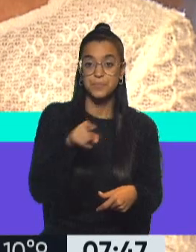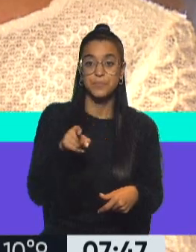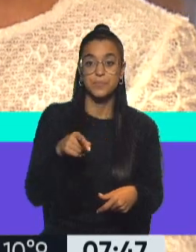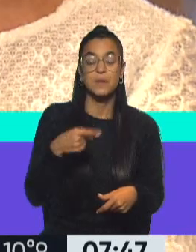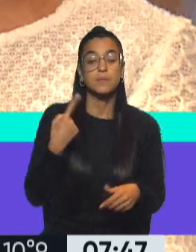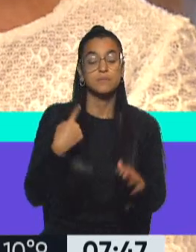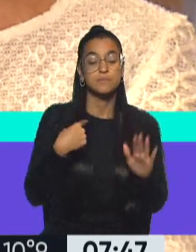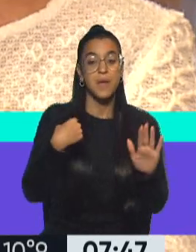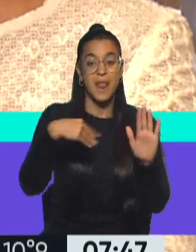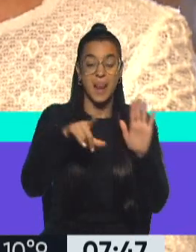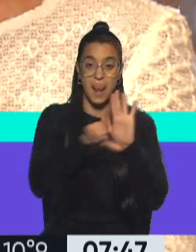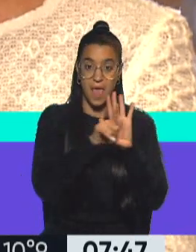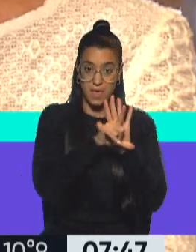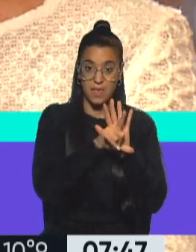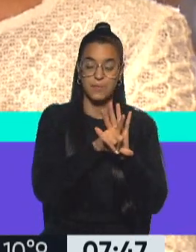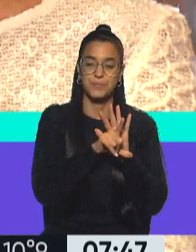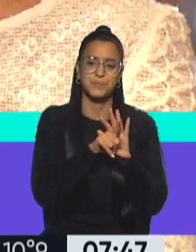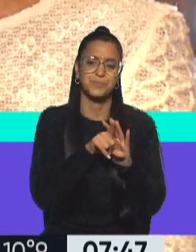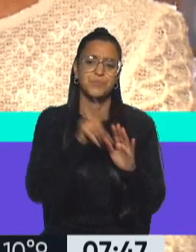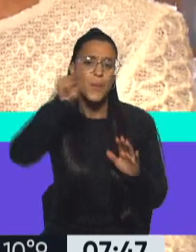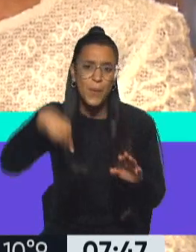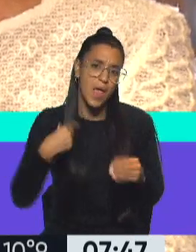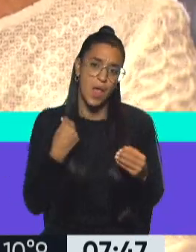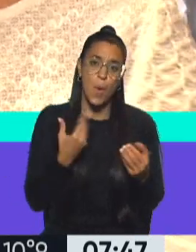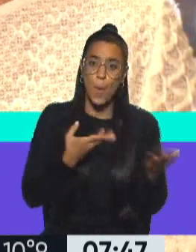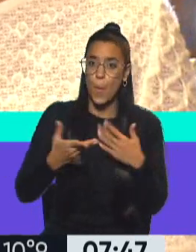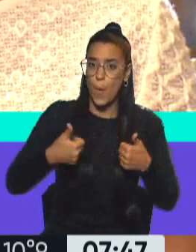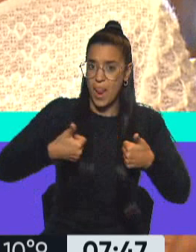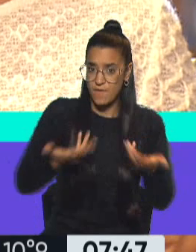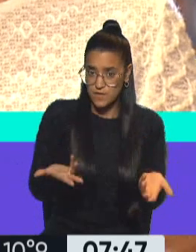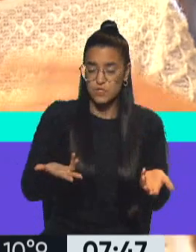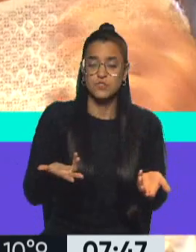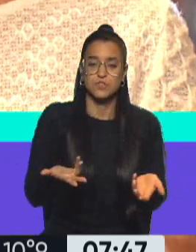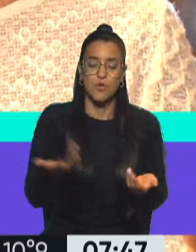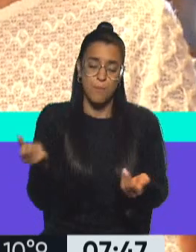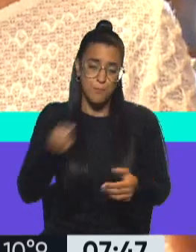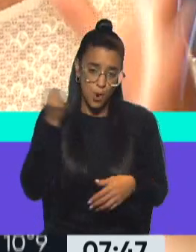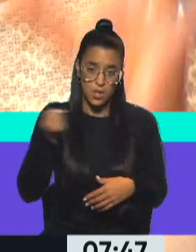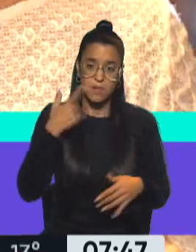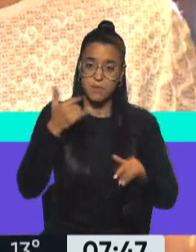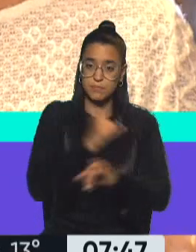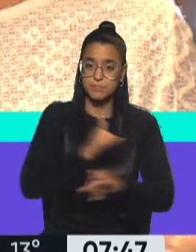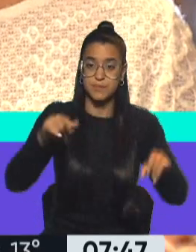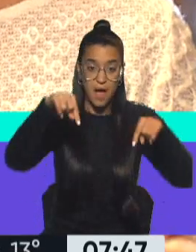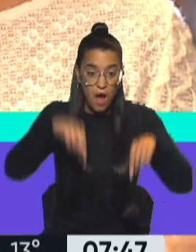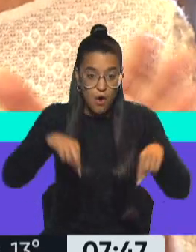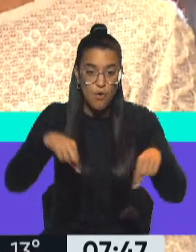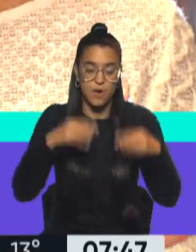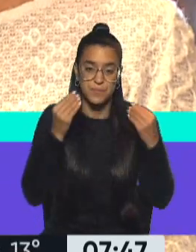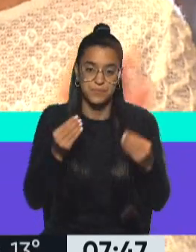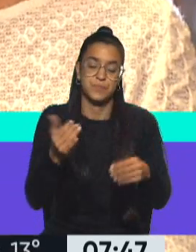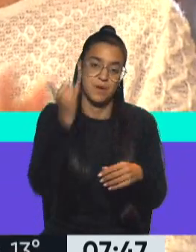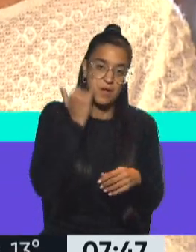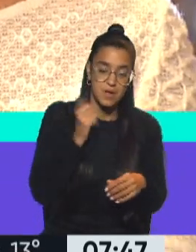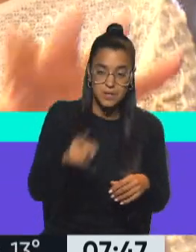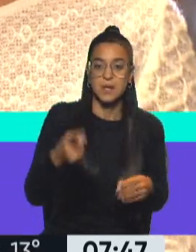la implementación de una ley que genera un gran beneficio y quizás lo importante para transmitir en este momento es que ya